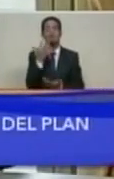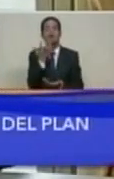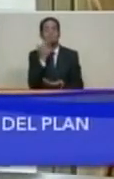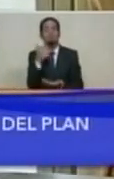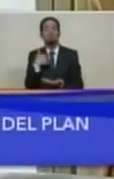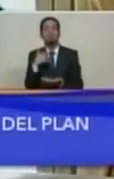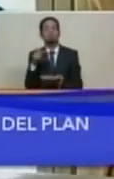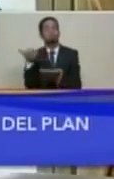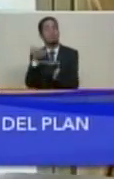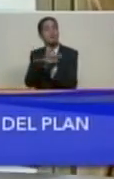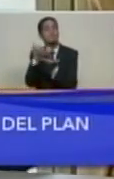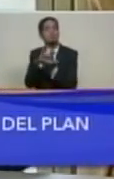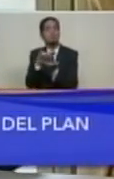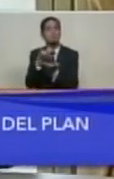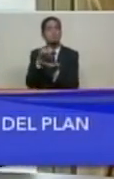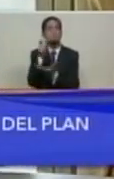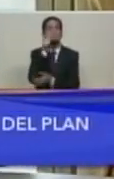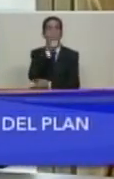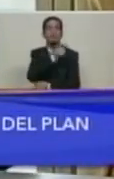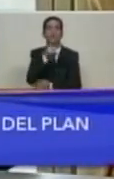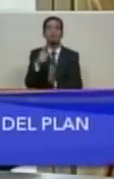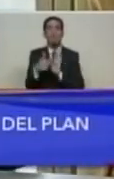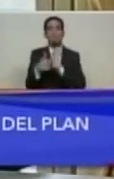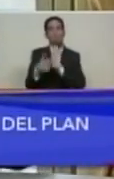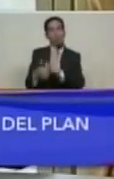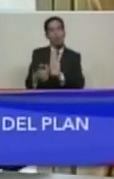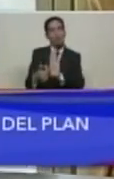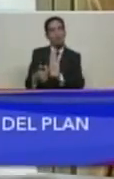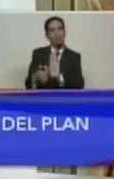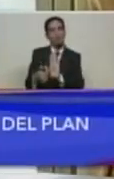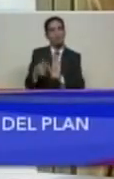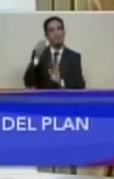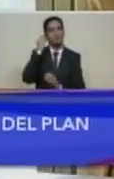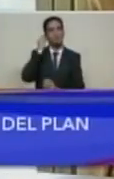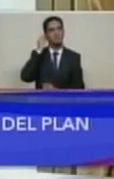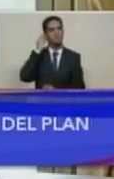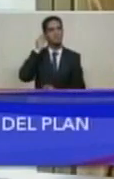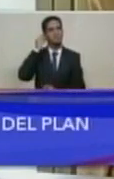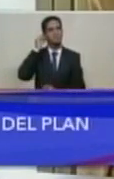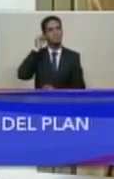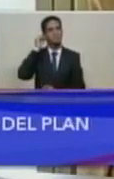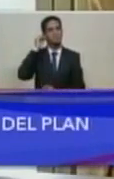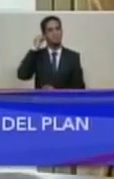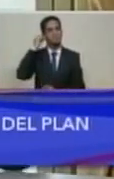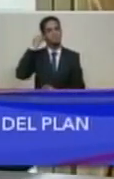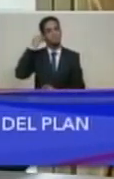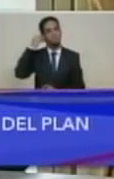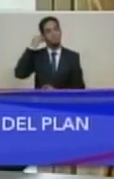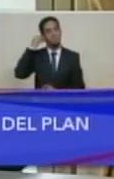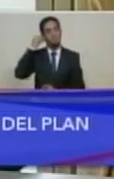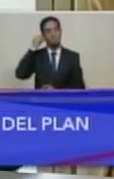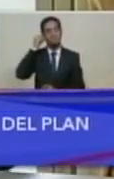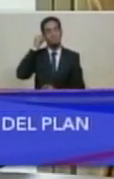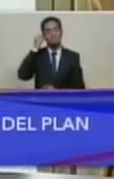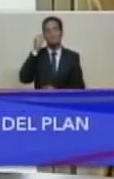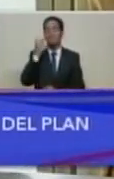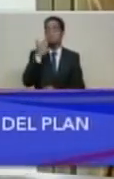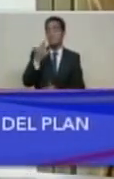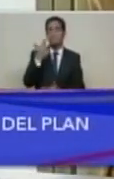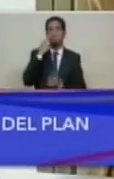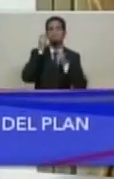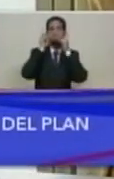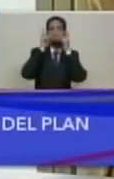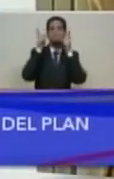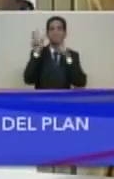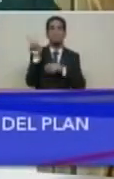miren, en Nueva York recibí manifestaciones de admiración por el pueblo de Venezuela, de todos